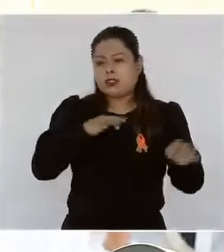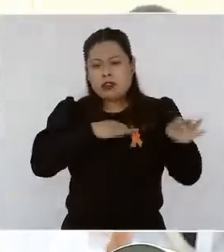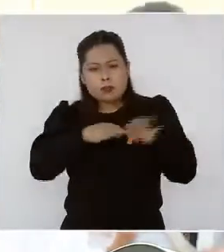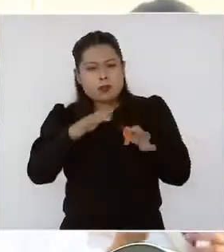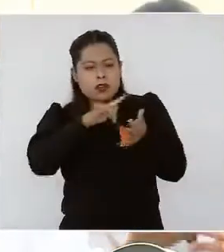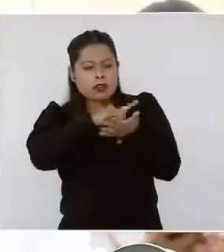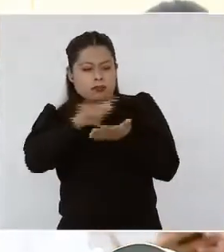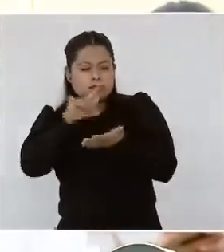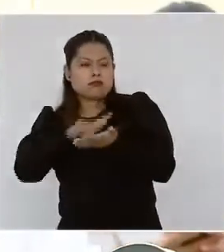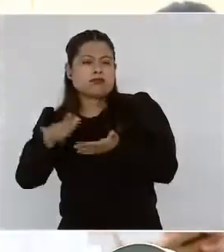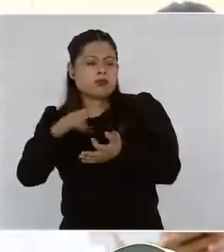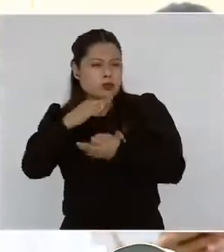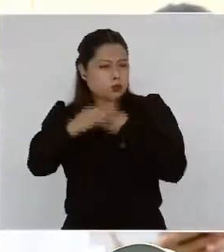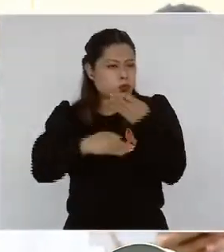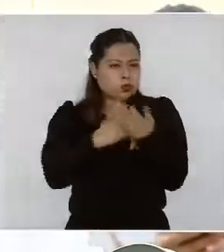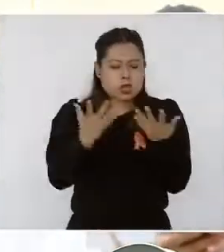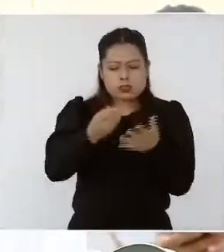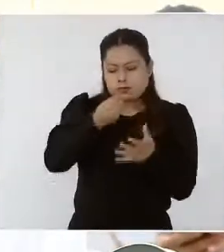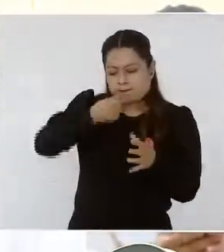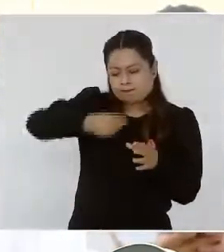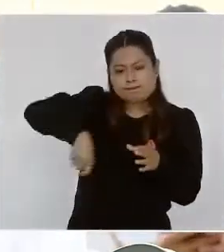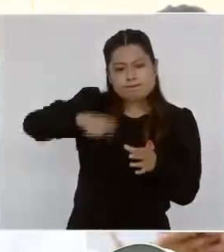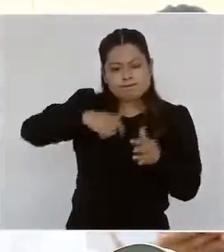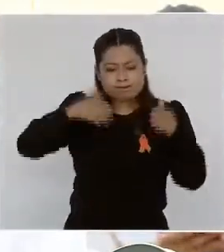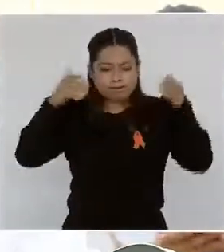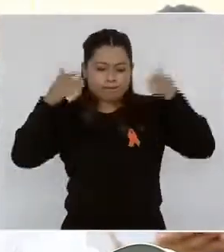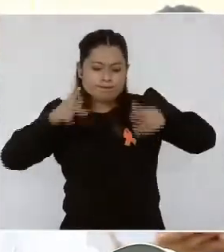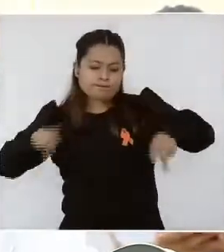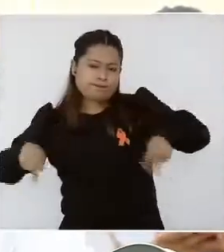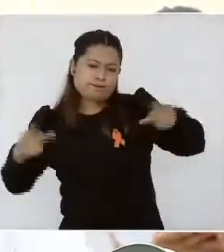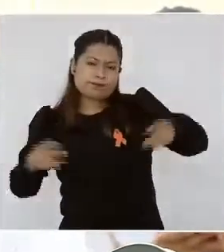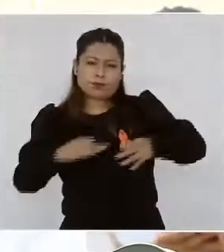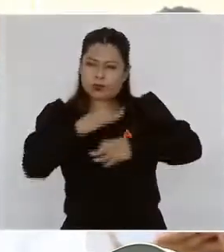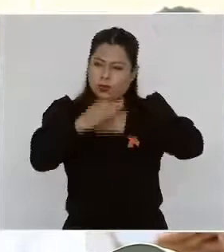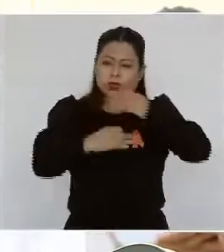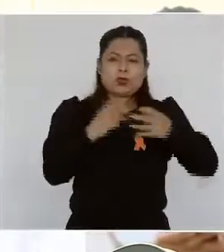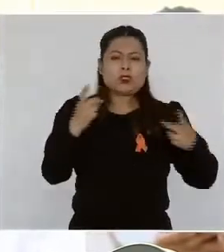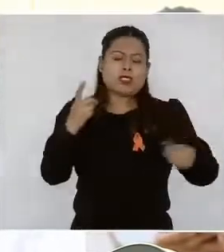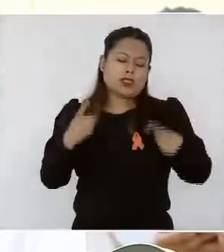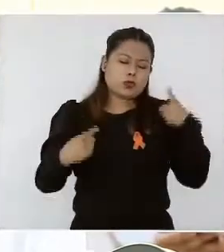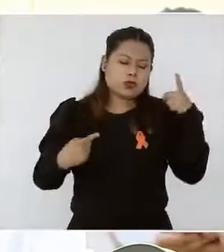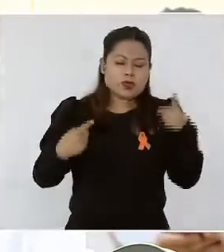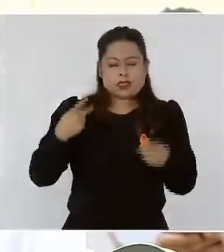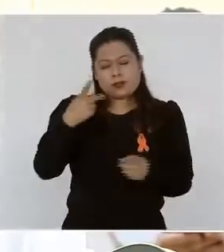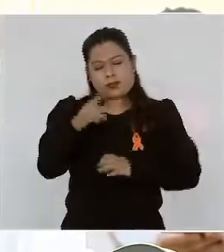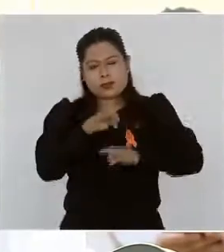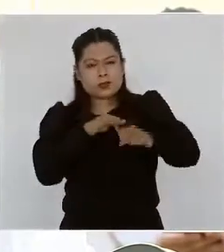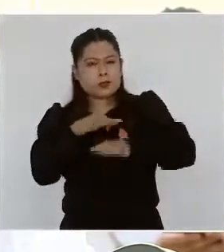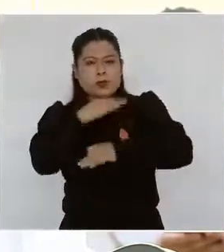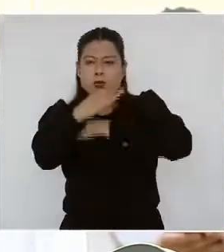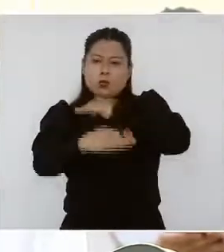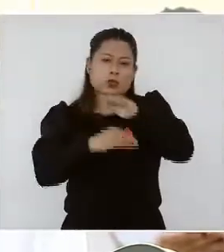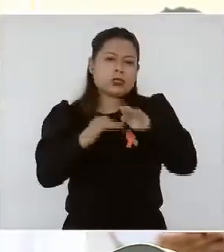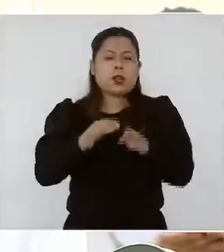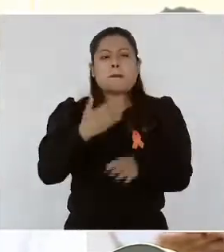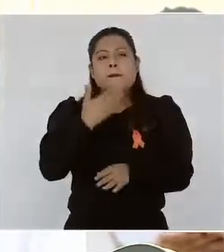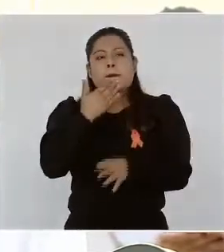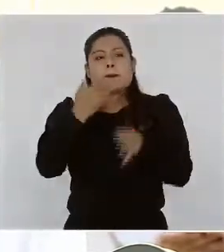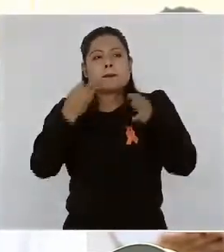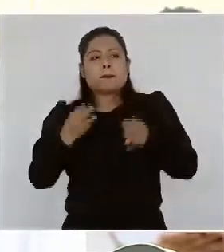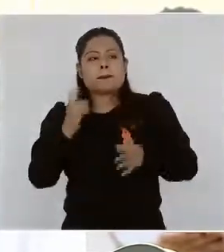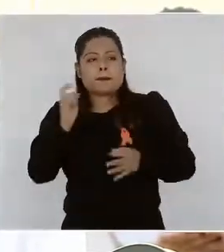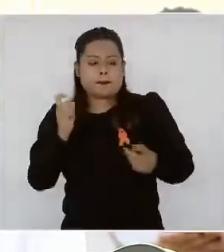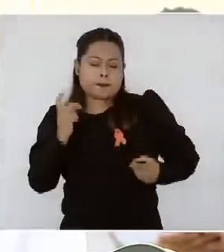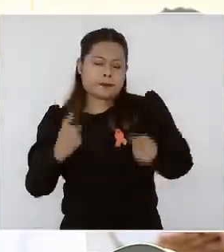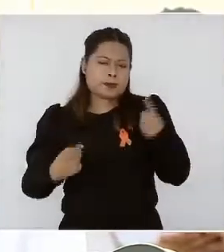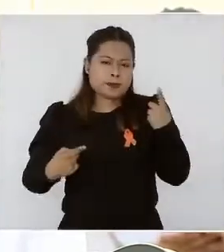que hace limpieza, que hace comida, que se dedica a vender o lo que sea, que disfruta su trabajo, porque todos los trabajos son dignos y son